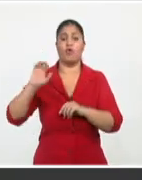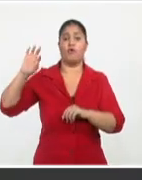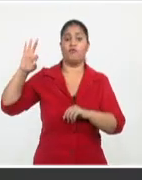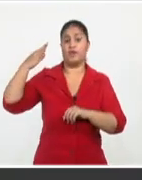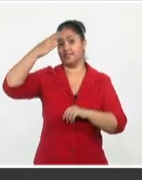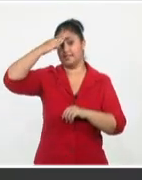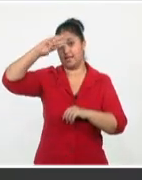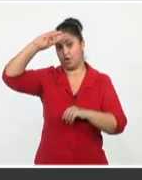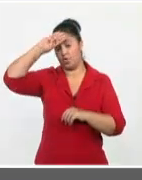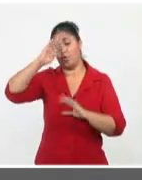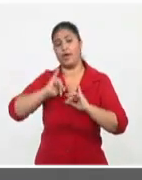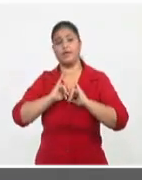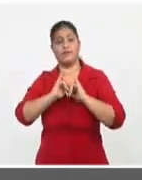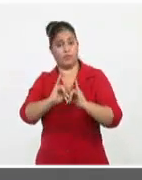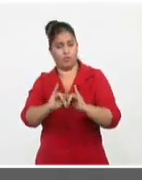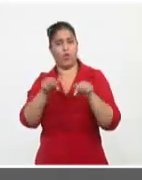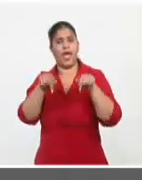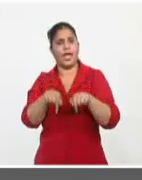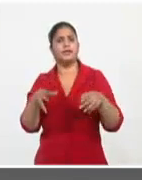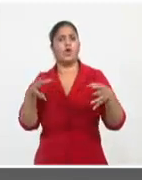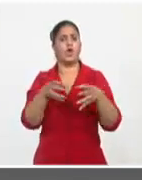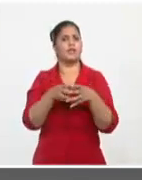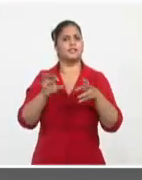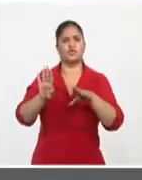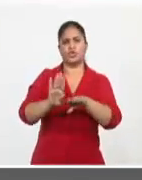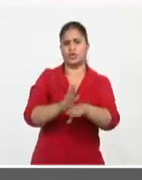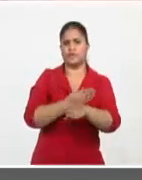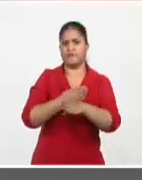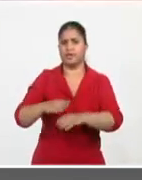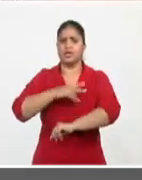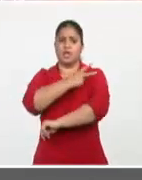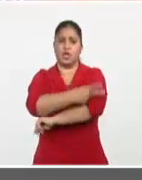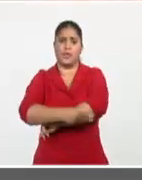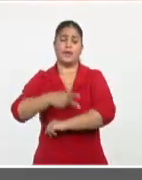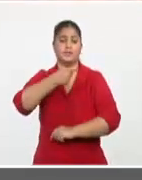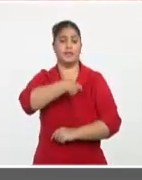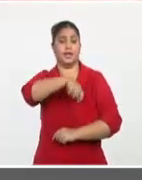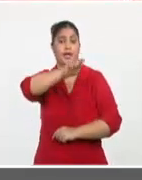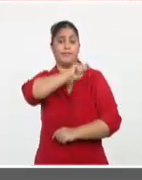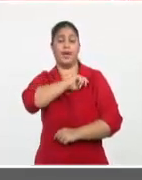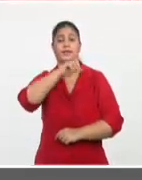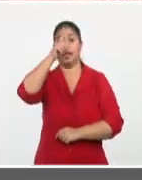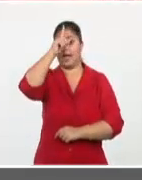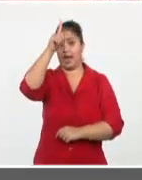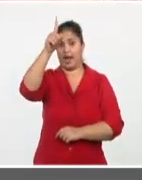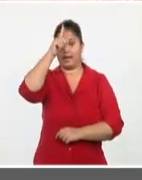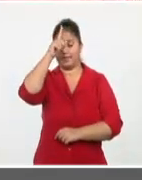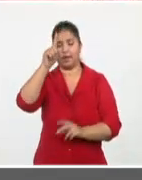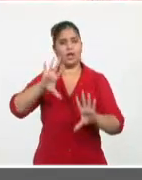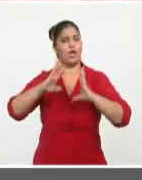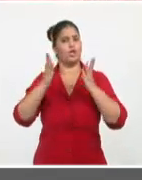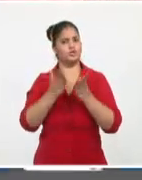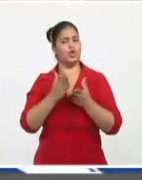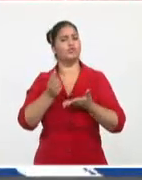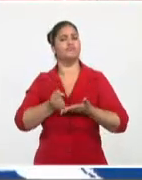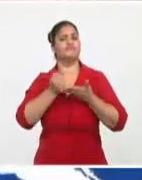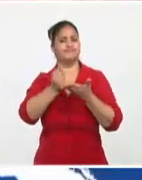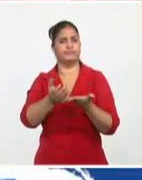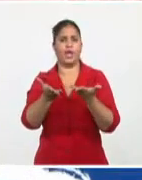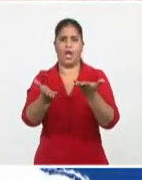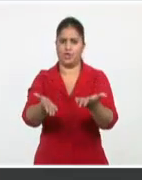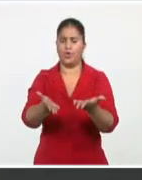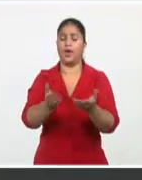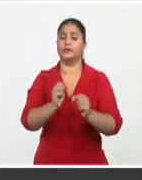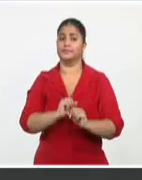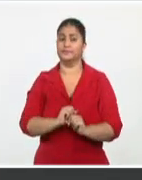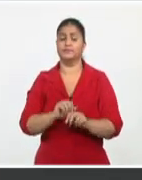que además de Cubalinda, asociaciones alemanas, españolas y suizas también se sumaron a las jornadas de solidaridad. De igual modo,